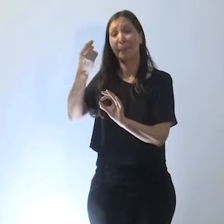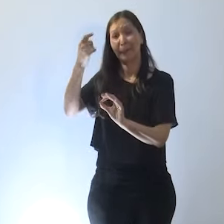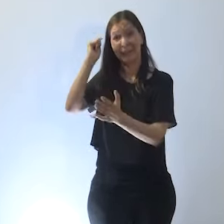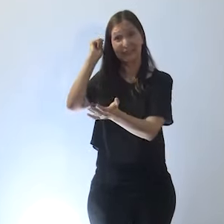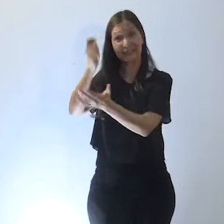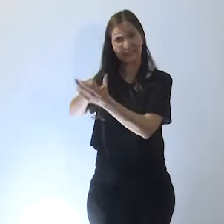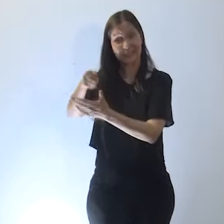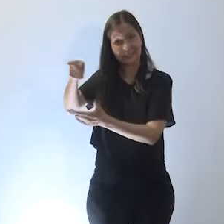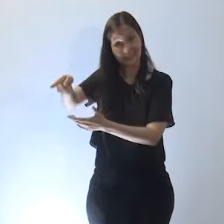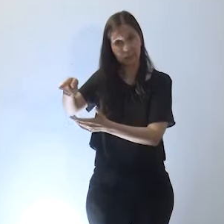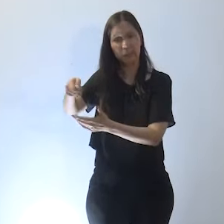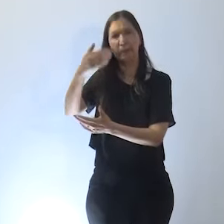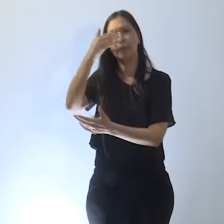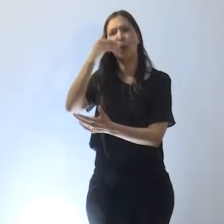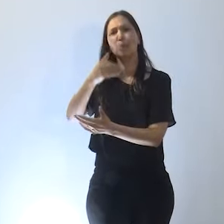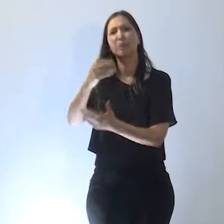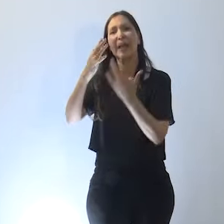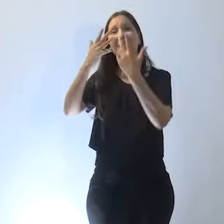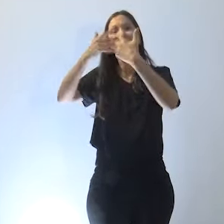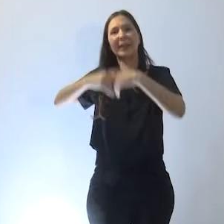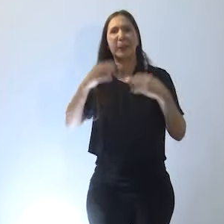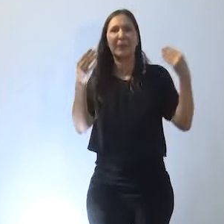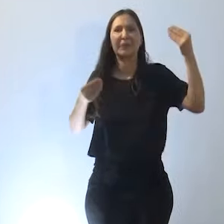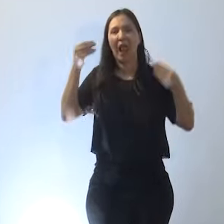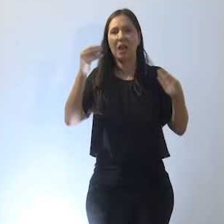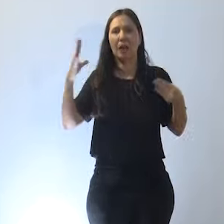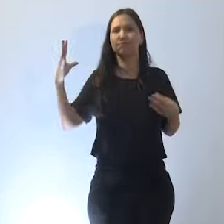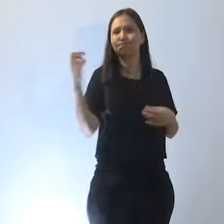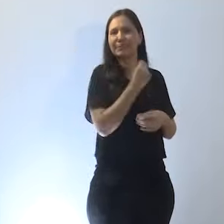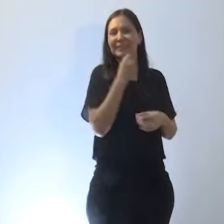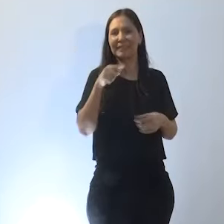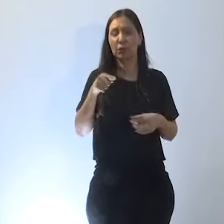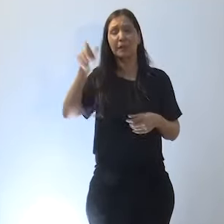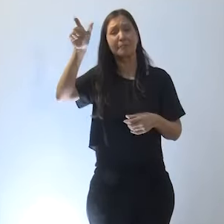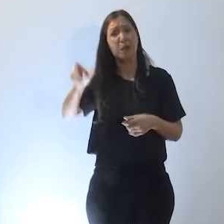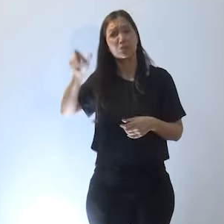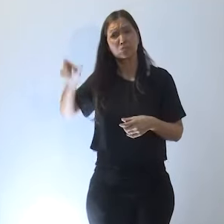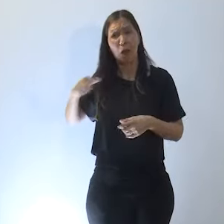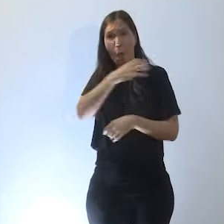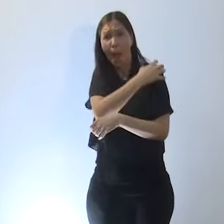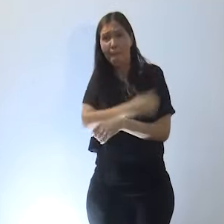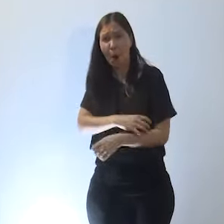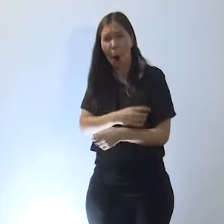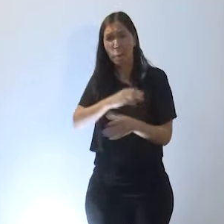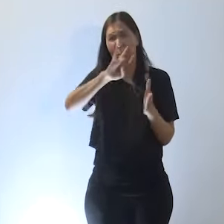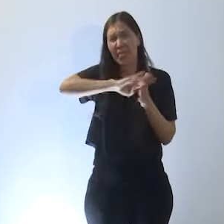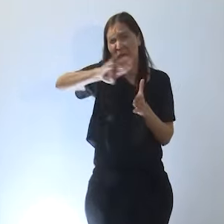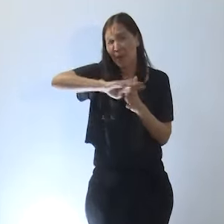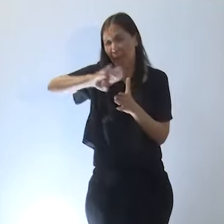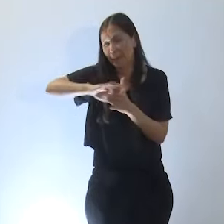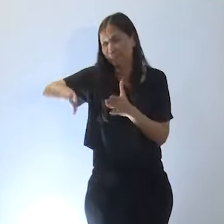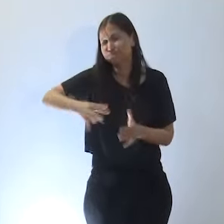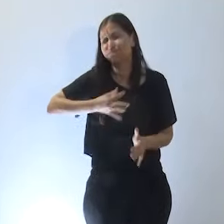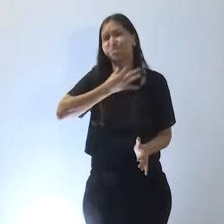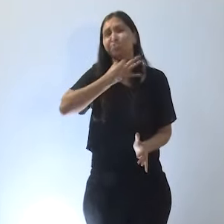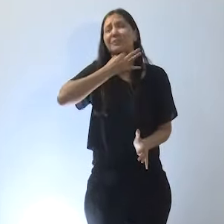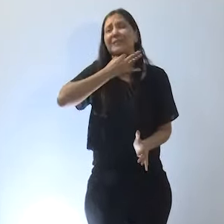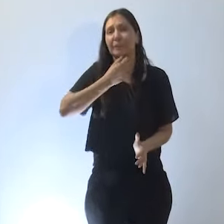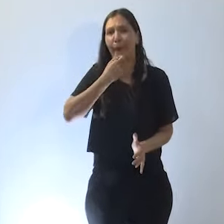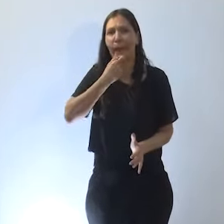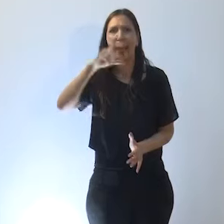capta el sistema financiero todos loses están endeudados hasta las bolas Por qué pimos proliferar este tarjeta naranja o